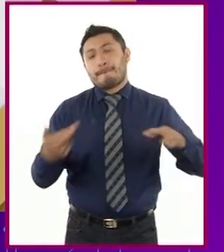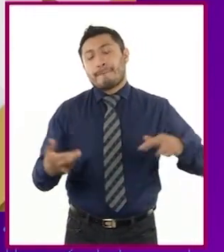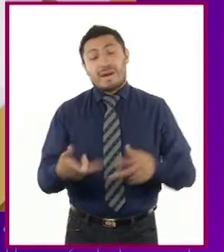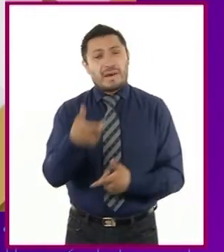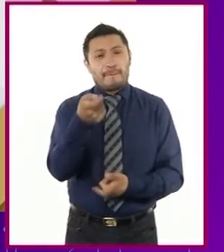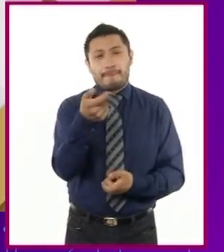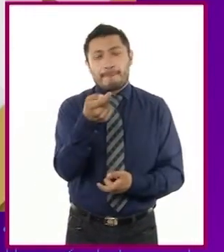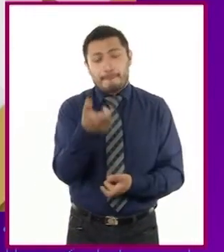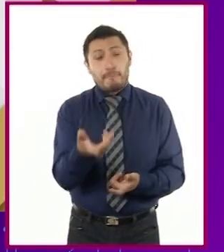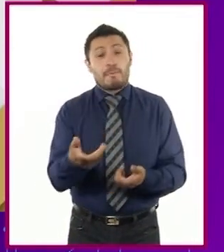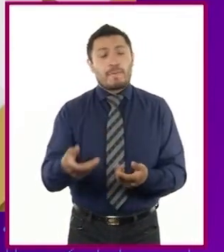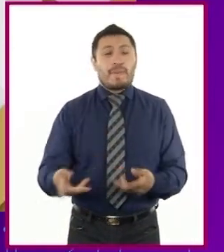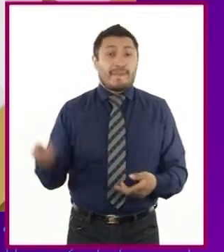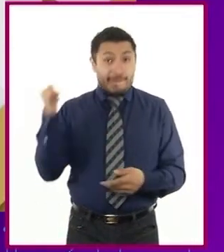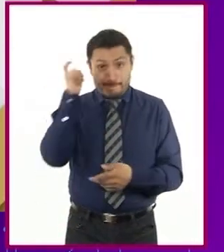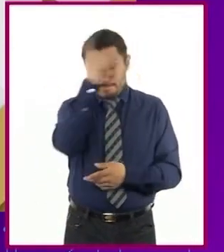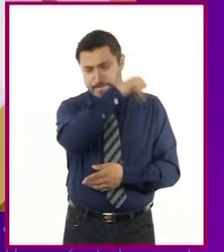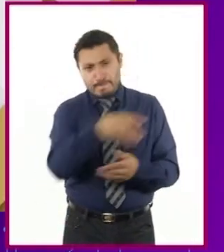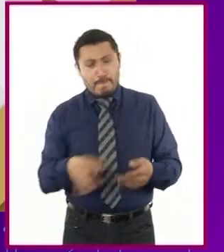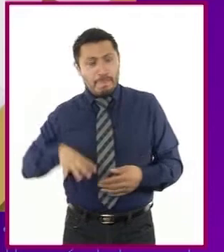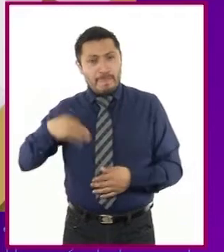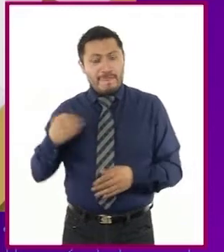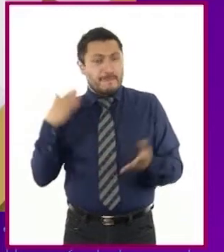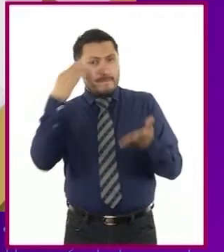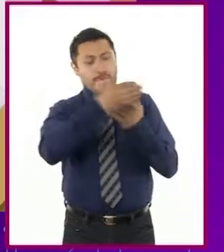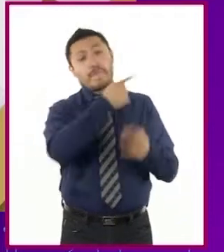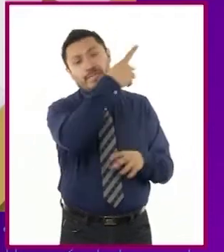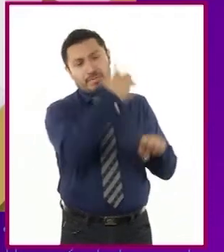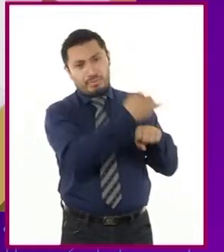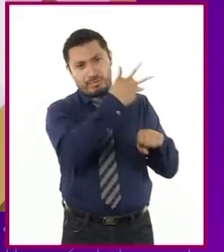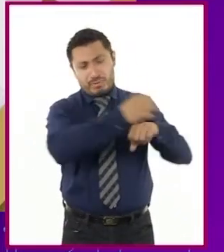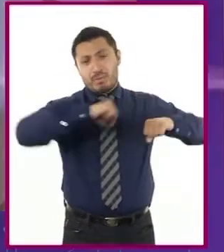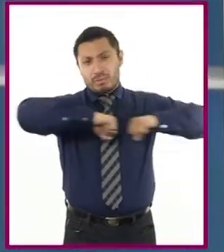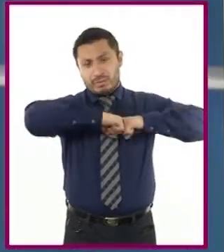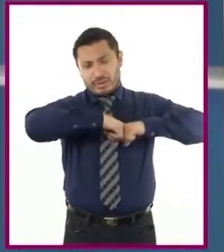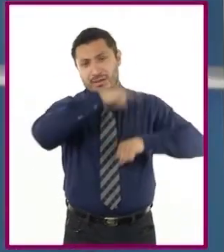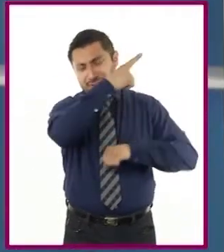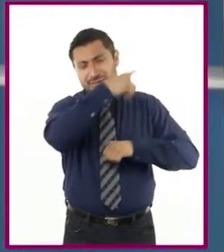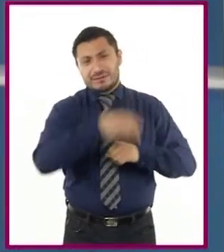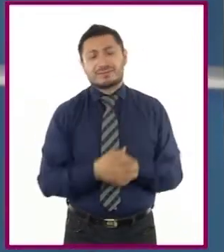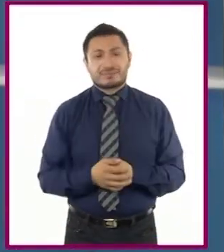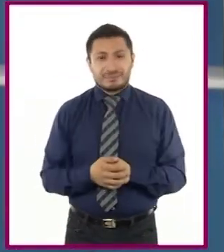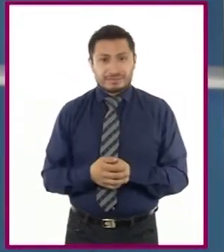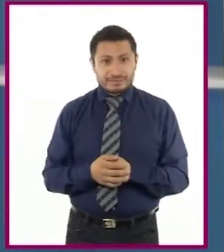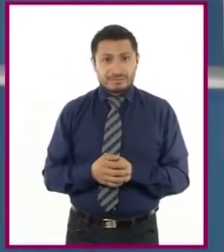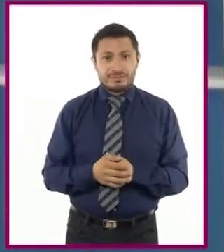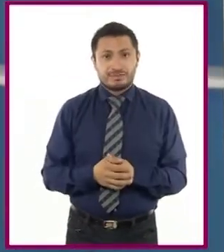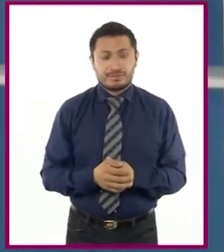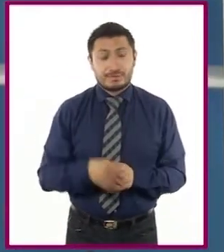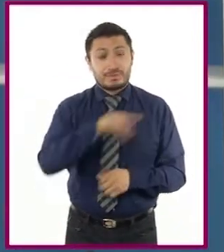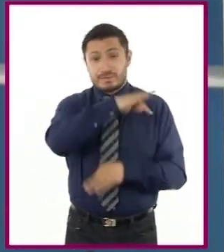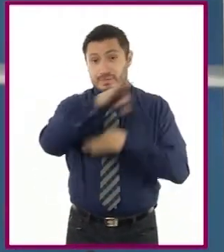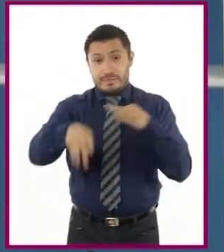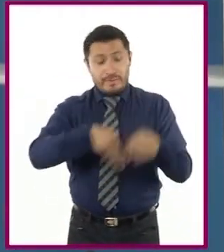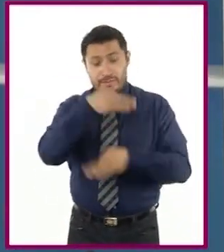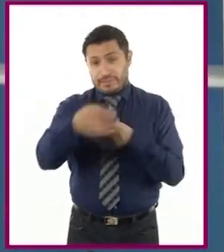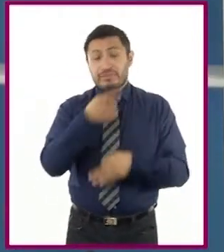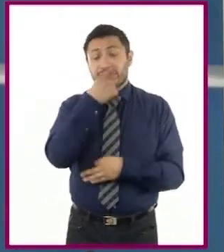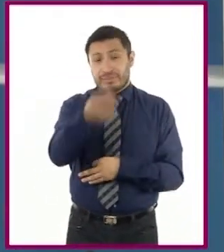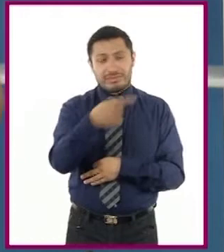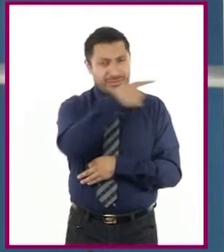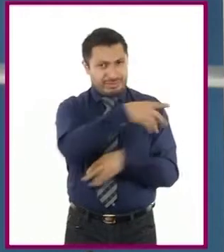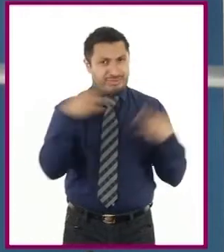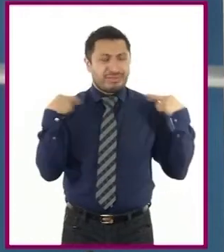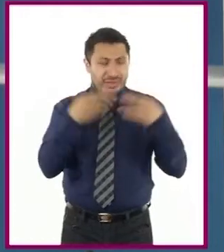en precarias condiciones intentan llegar a la frontera norte. Todo esto que nos ha contado el maestro nos ha servido